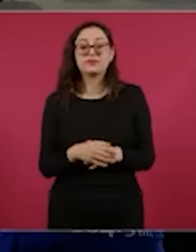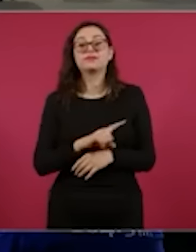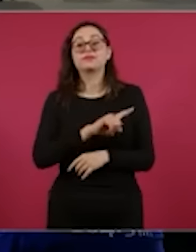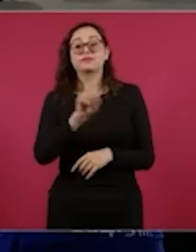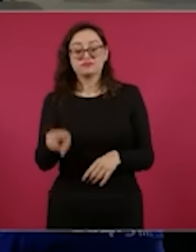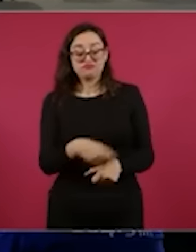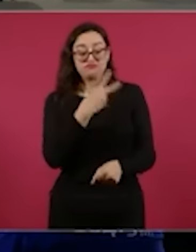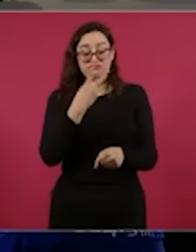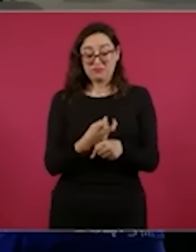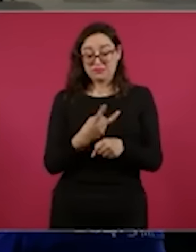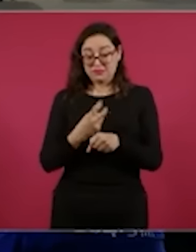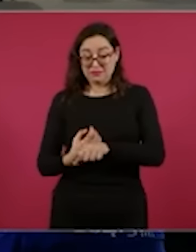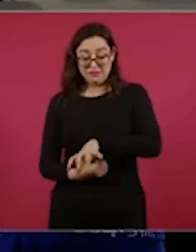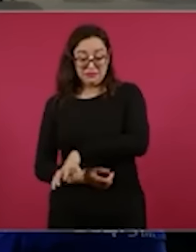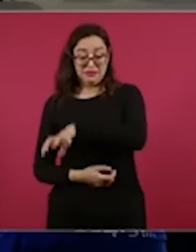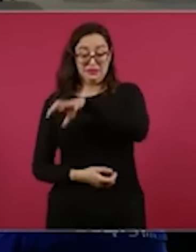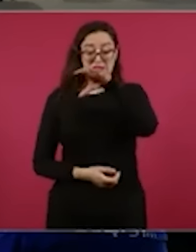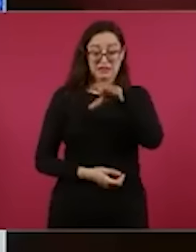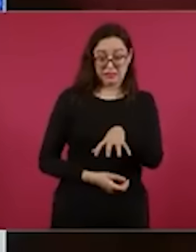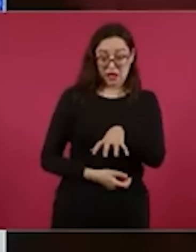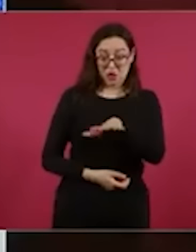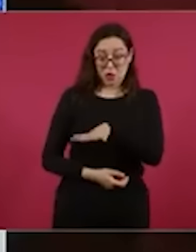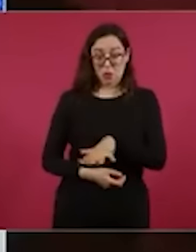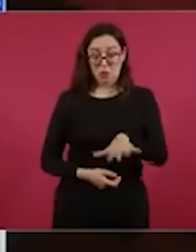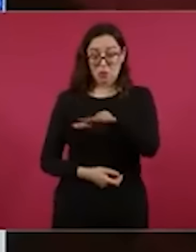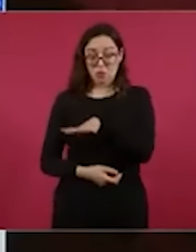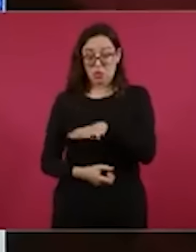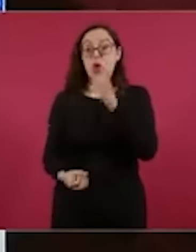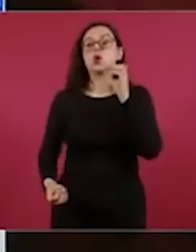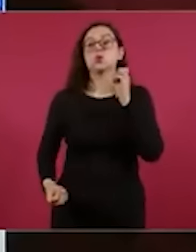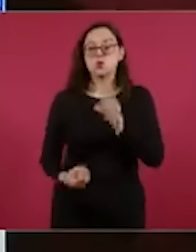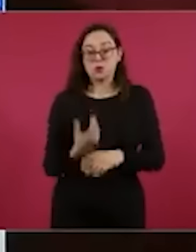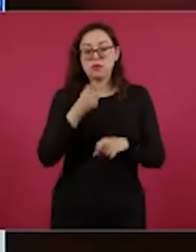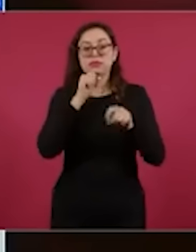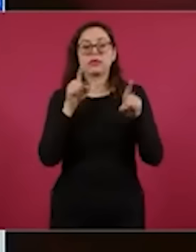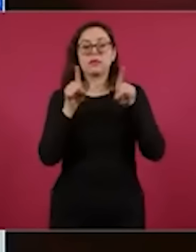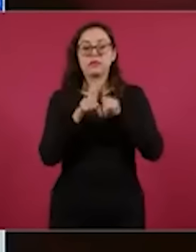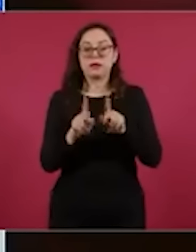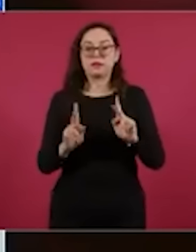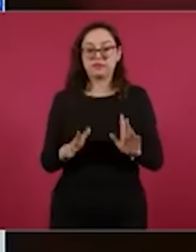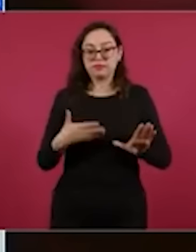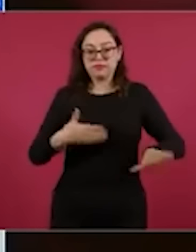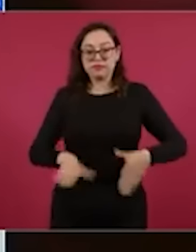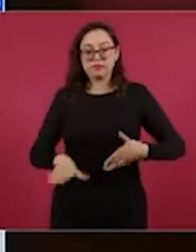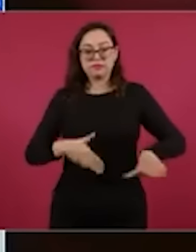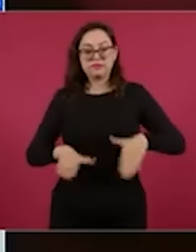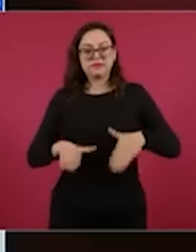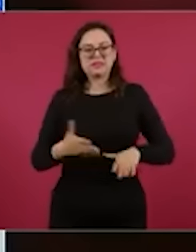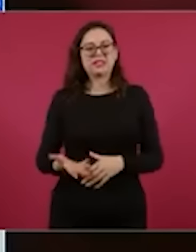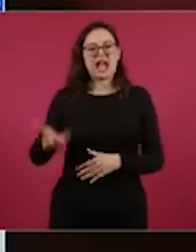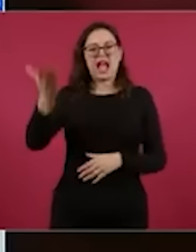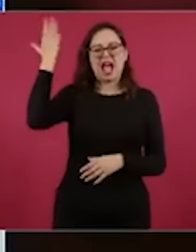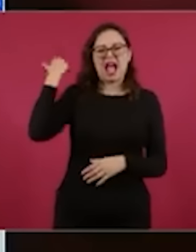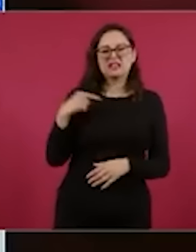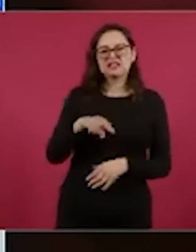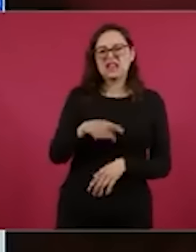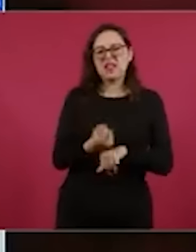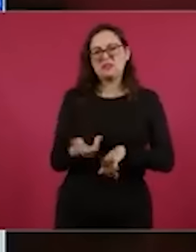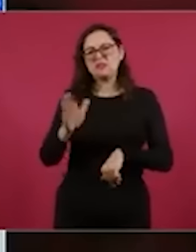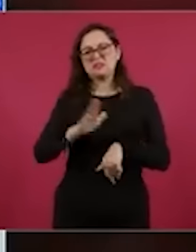nueva infraestructura es el pabellón de cultura comunitaria, que era un área administrativa de Los Pinos. Es